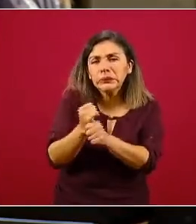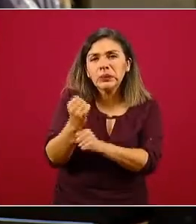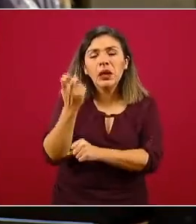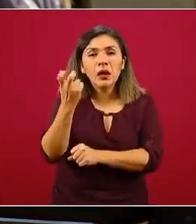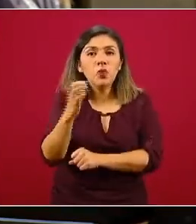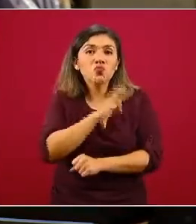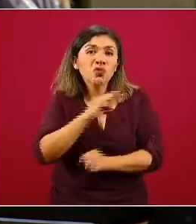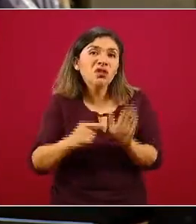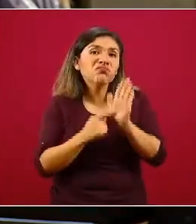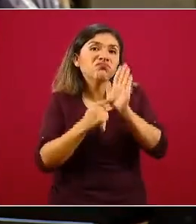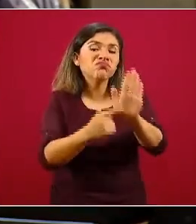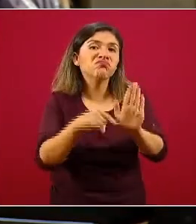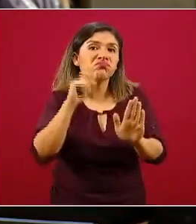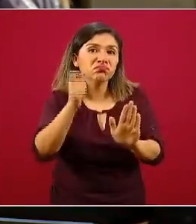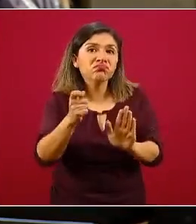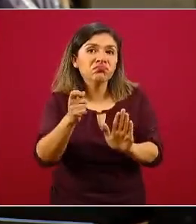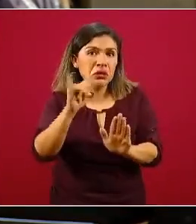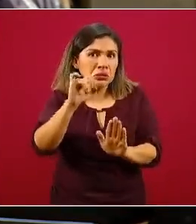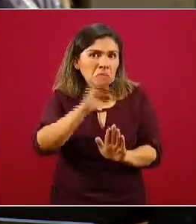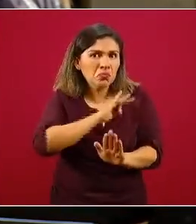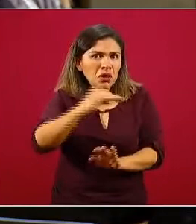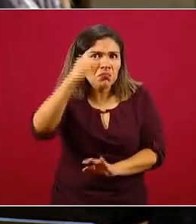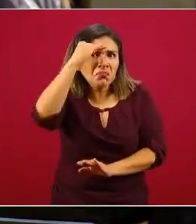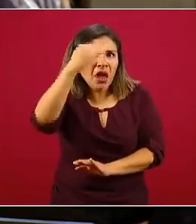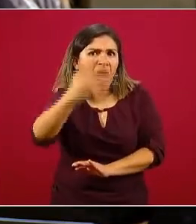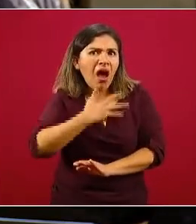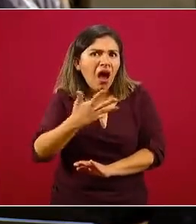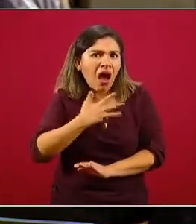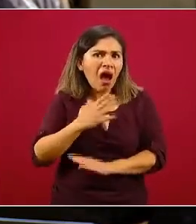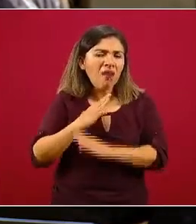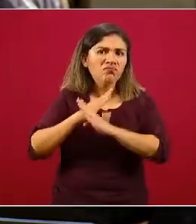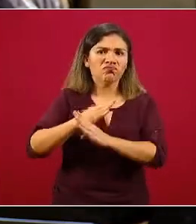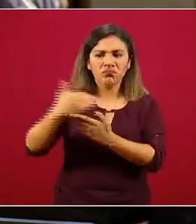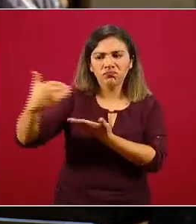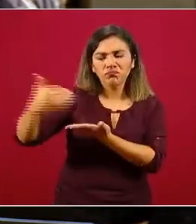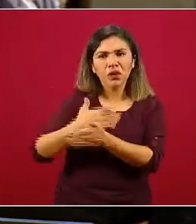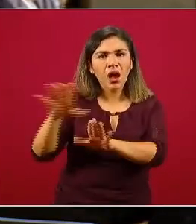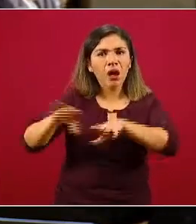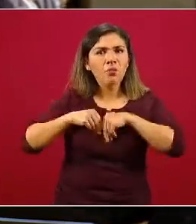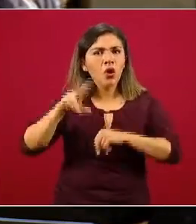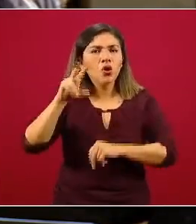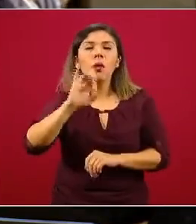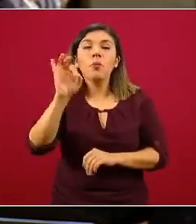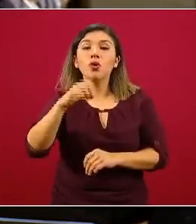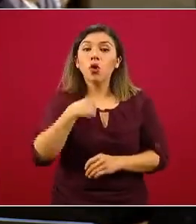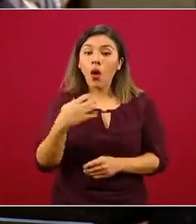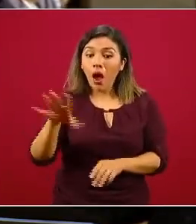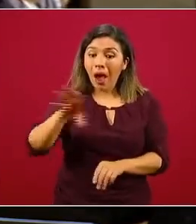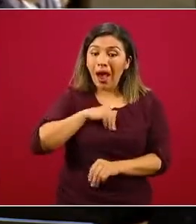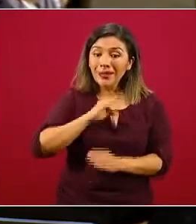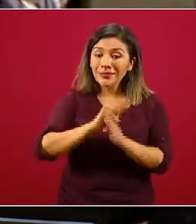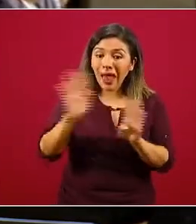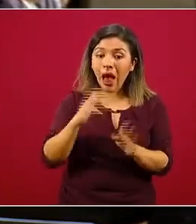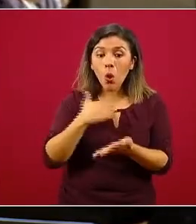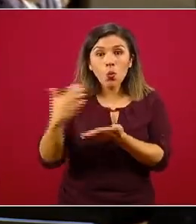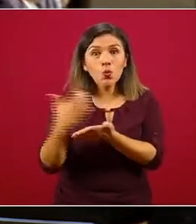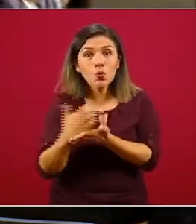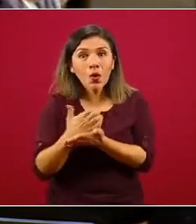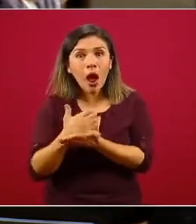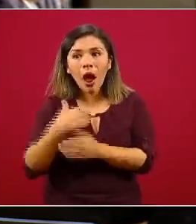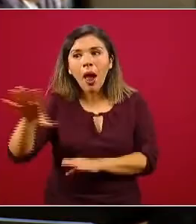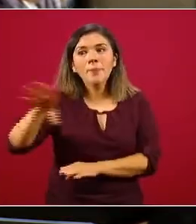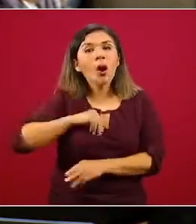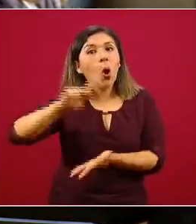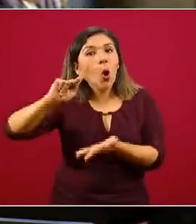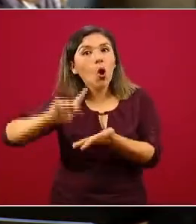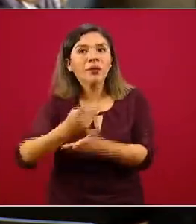hablar de que sí se puede pensar que va a haber inmunidad para los que ya tuvieron contagio, y quería saber si ya tienen alguna información